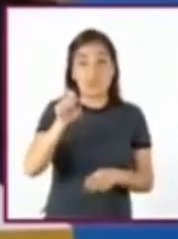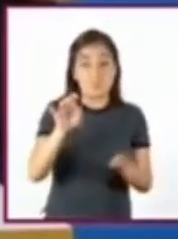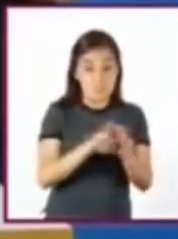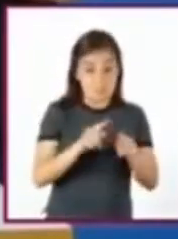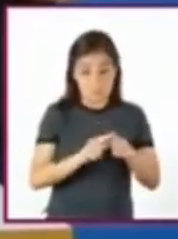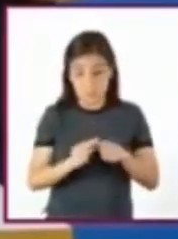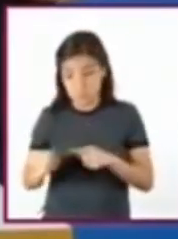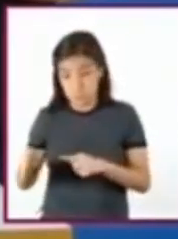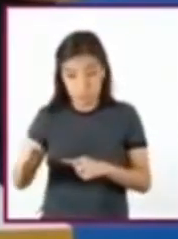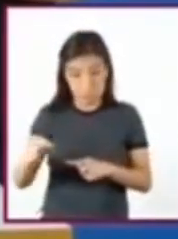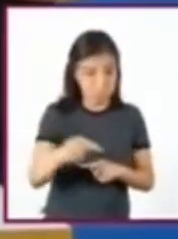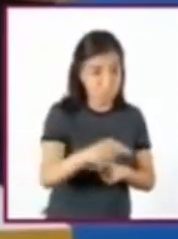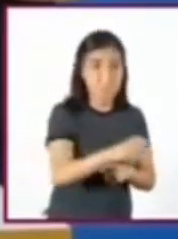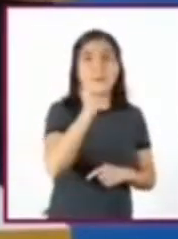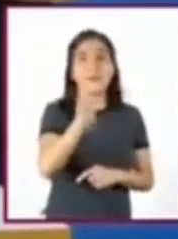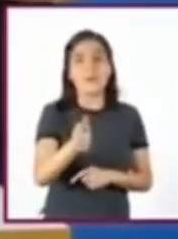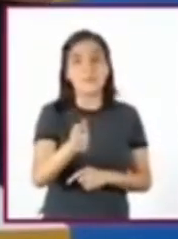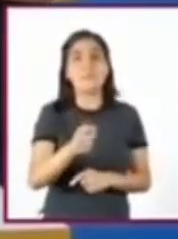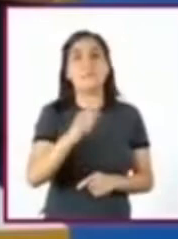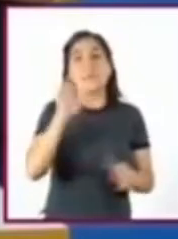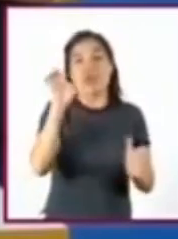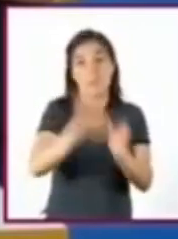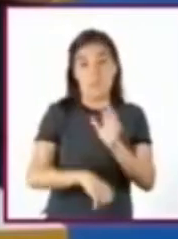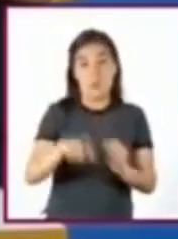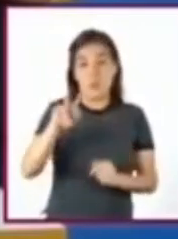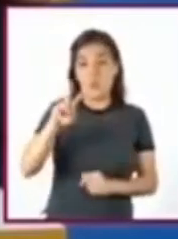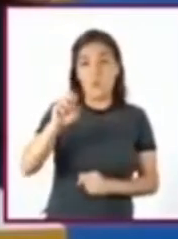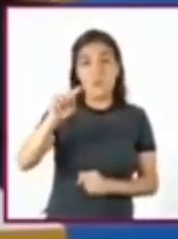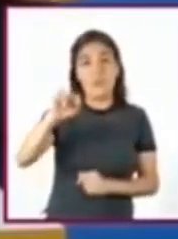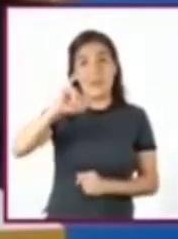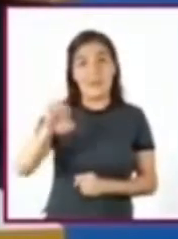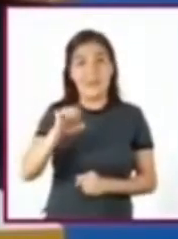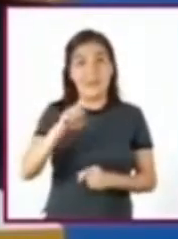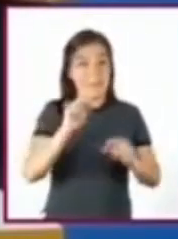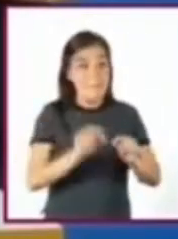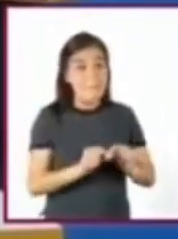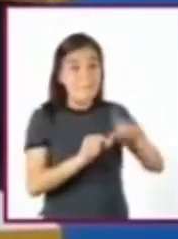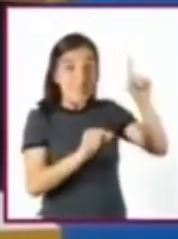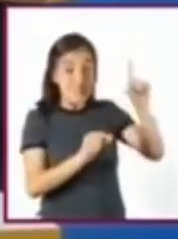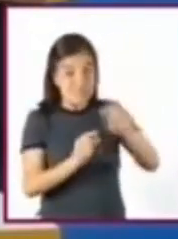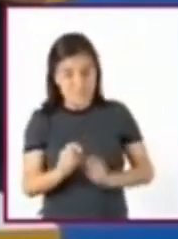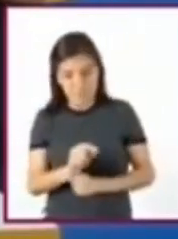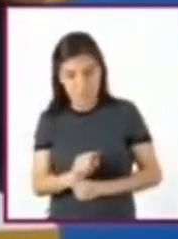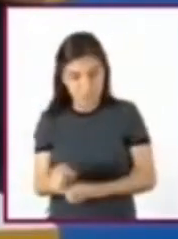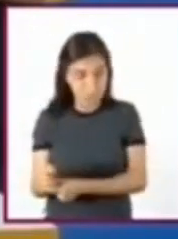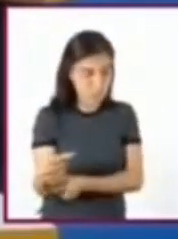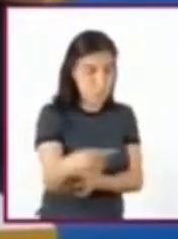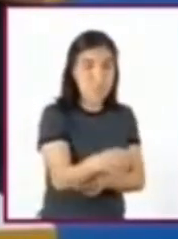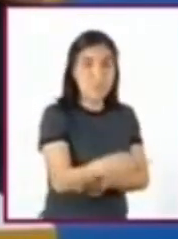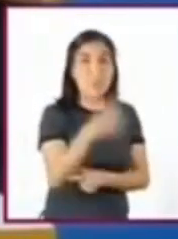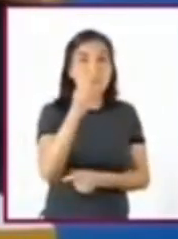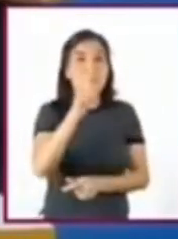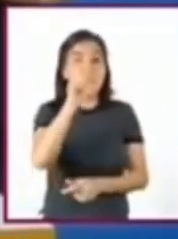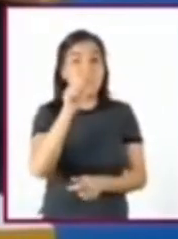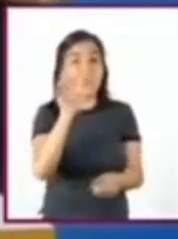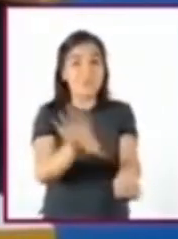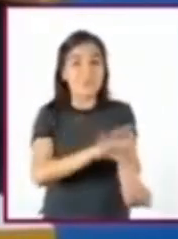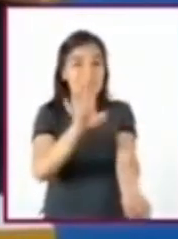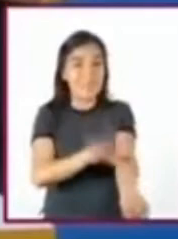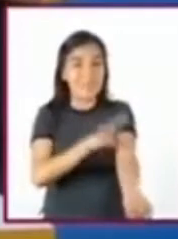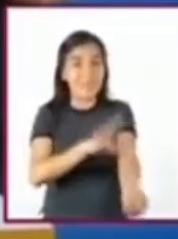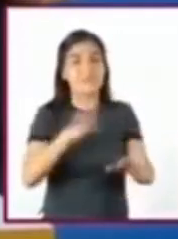del conductor. Si el voltaje es grande, da mayor impulso. De este modo, el voltaje y la corriente están